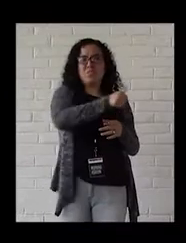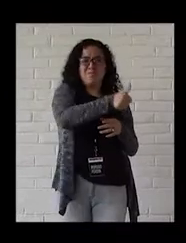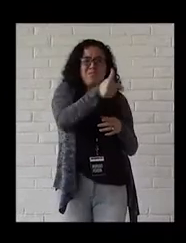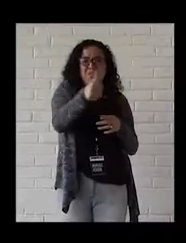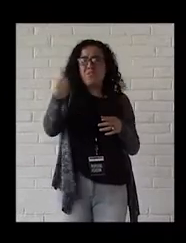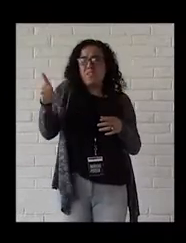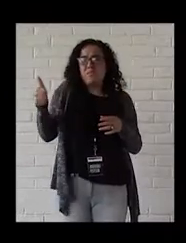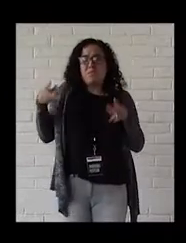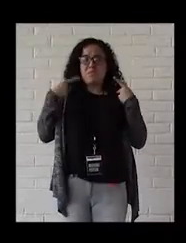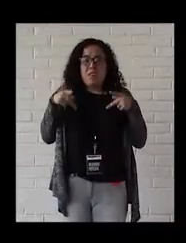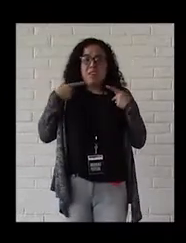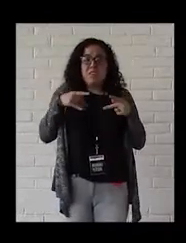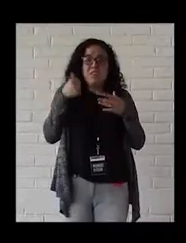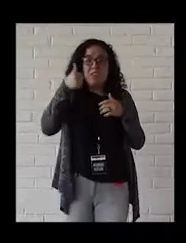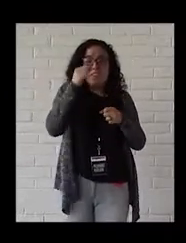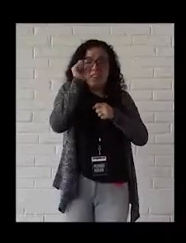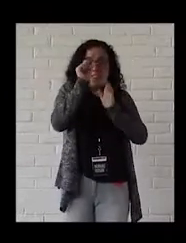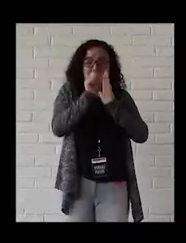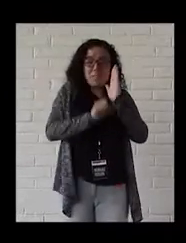hacer 6 meses